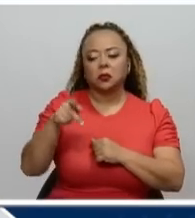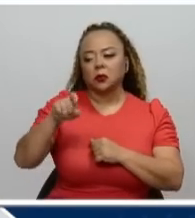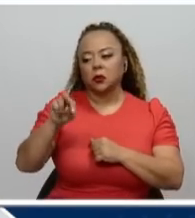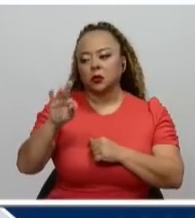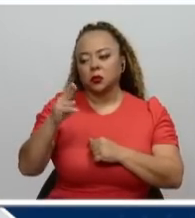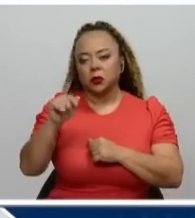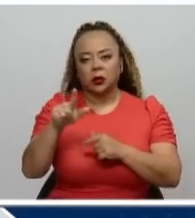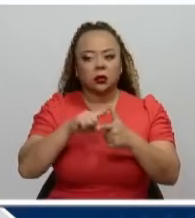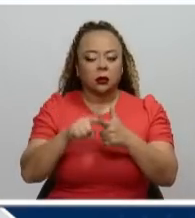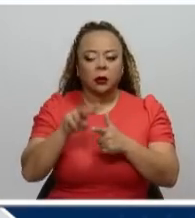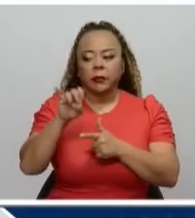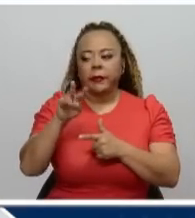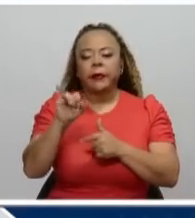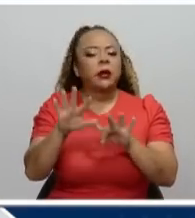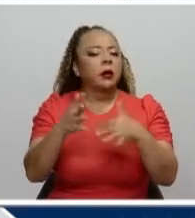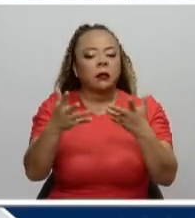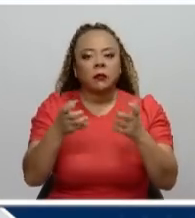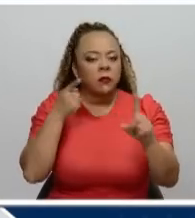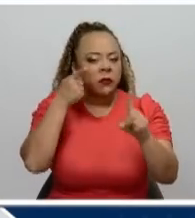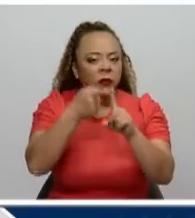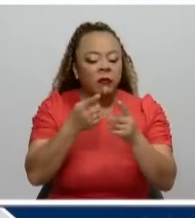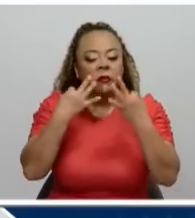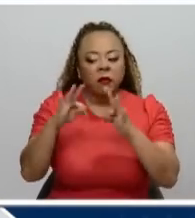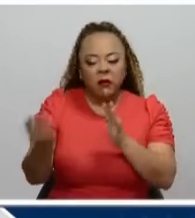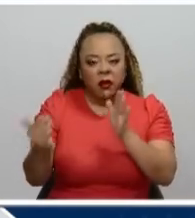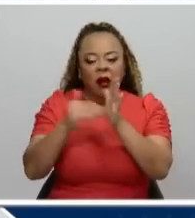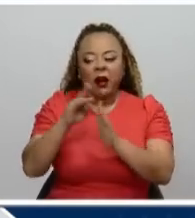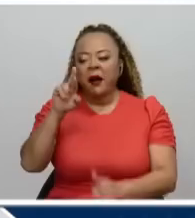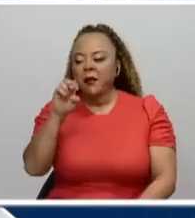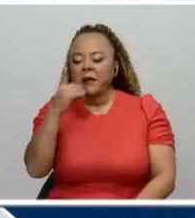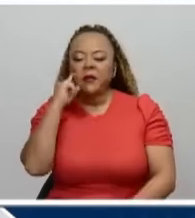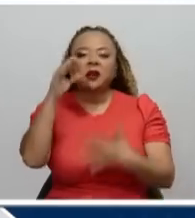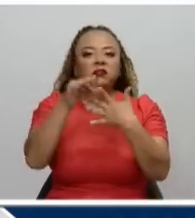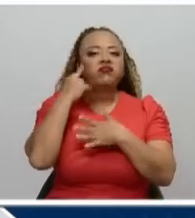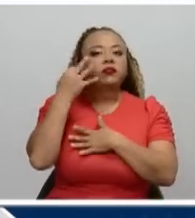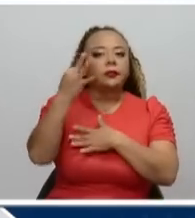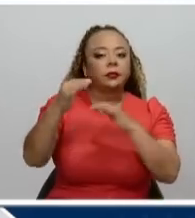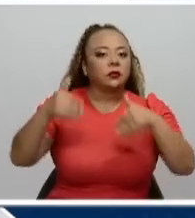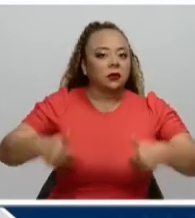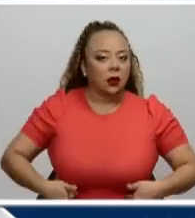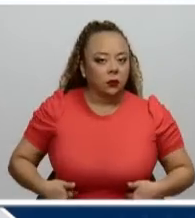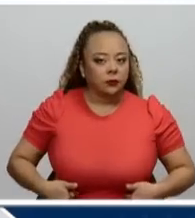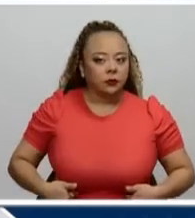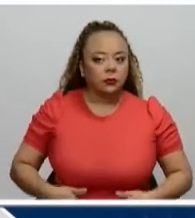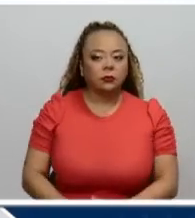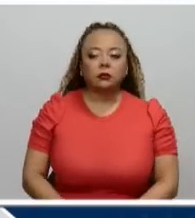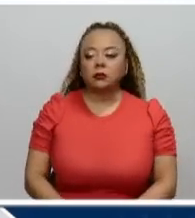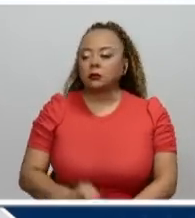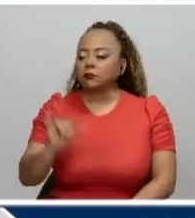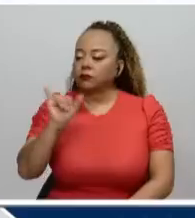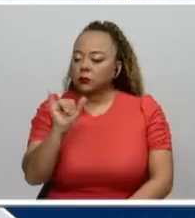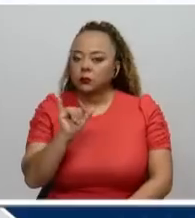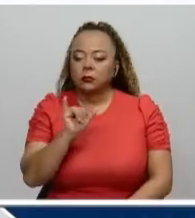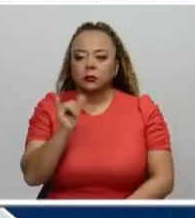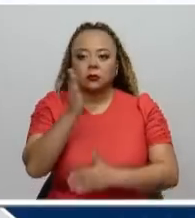entonces viva lo que quiere es tratar de recuperar a Brandon para que sea alternativa para el próximo seleccionador lo mismo eso está